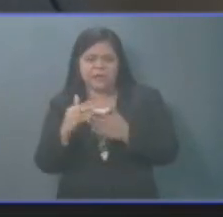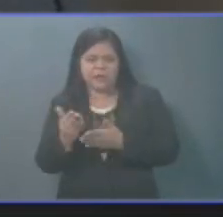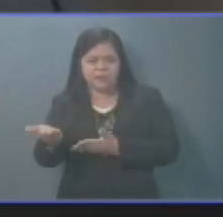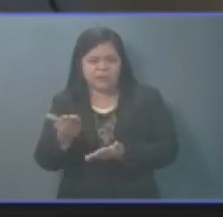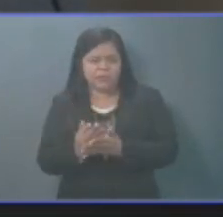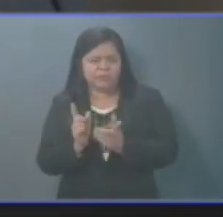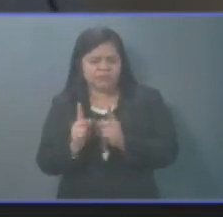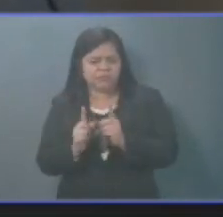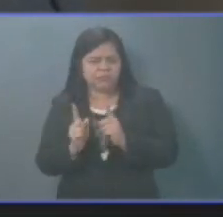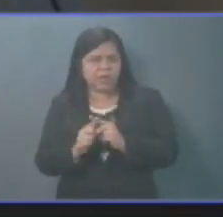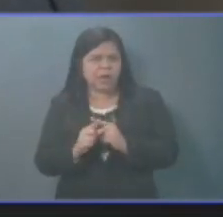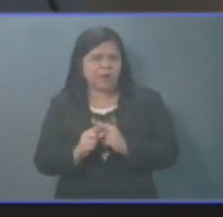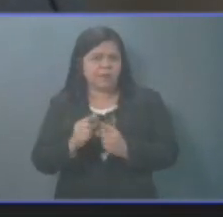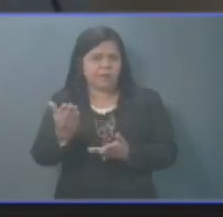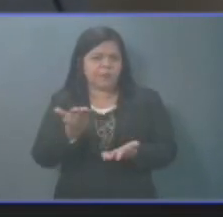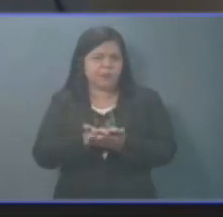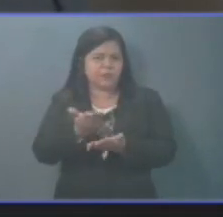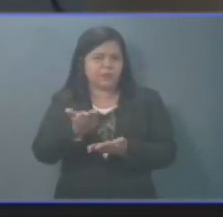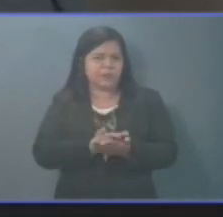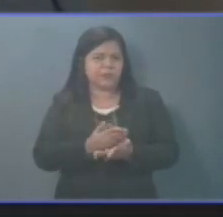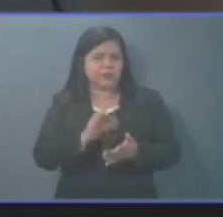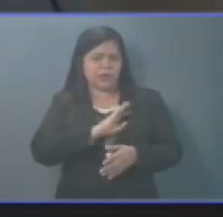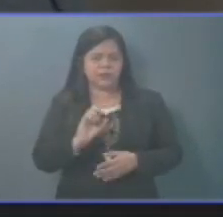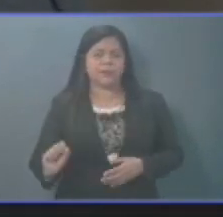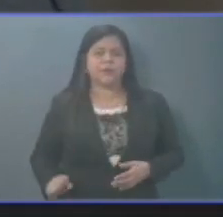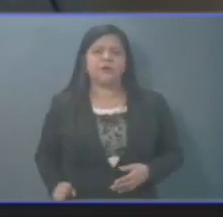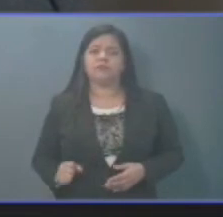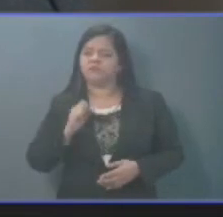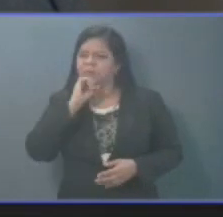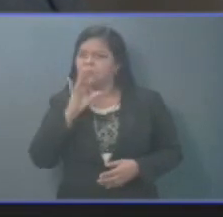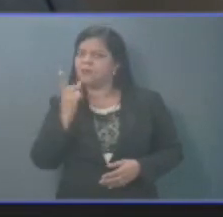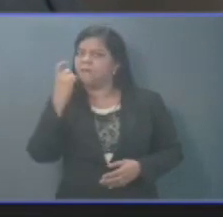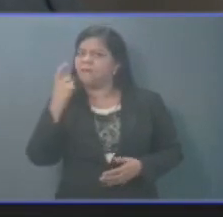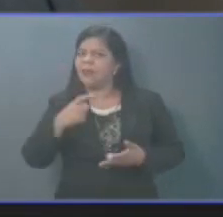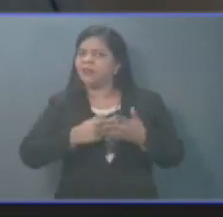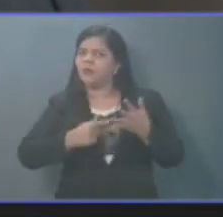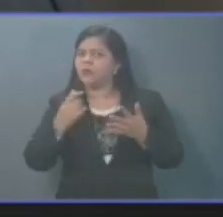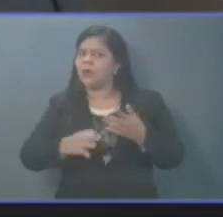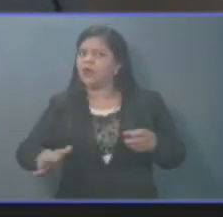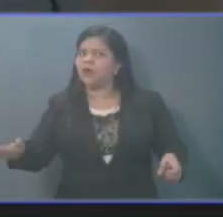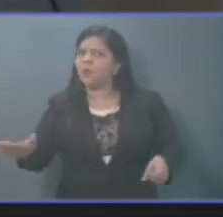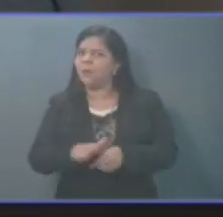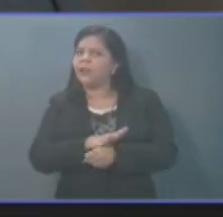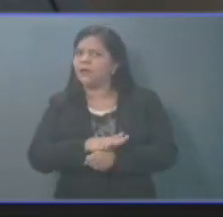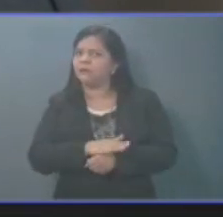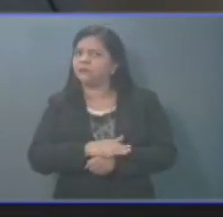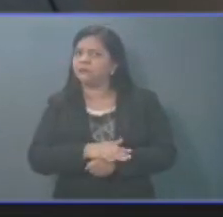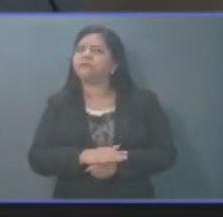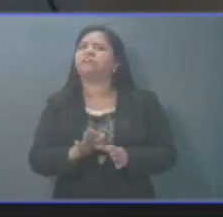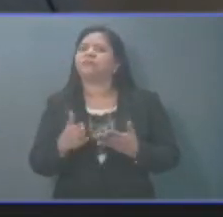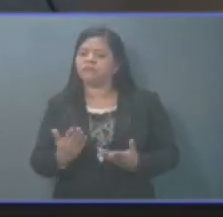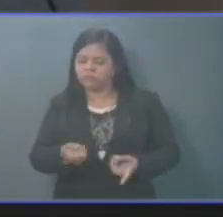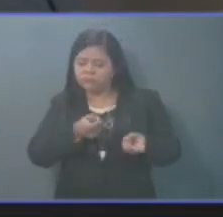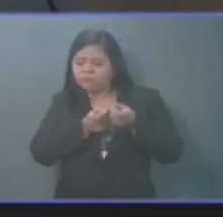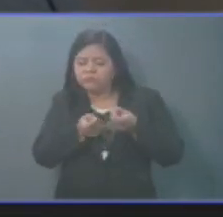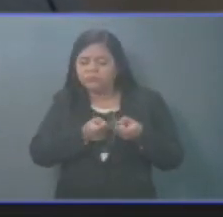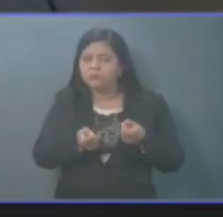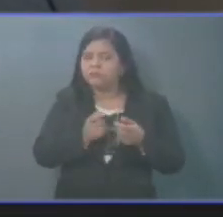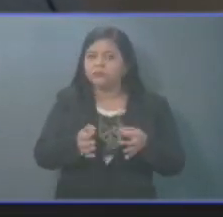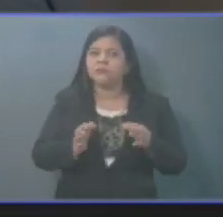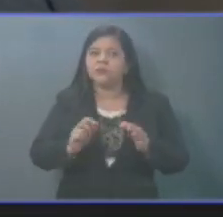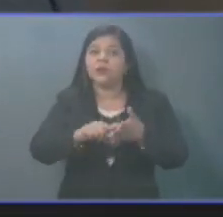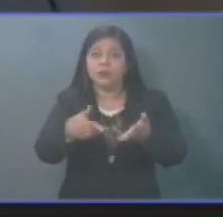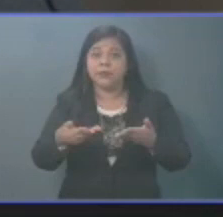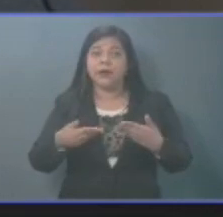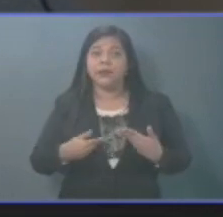observaciones al Estado salvadoreño, destacando la falta de una legislación integral que regule de manera efectiva el goce de